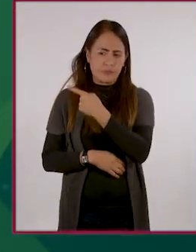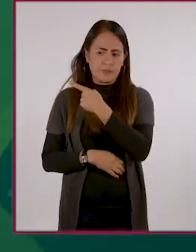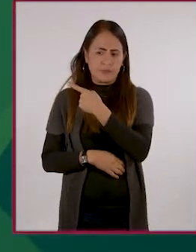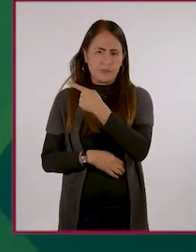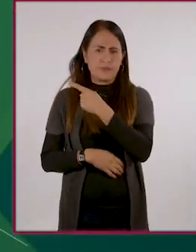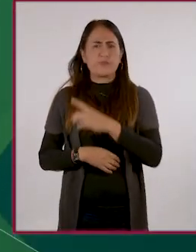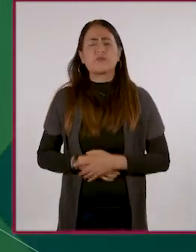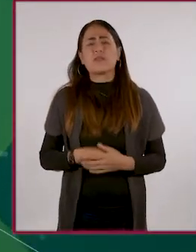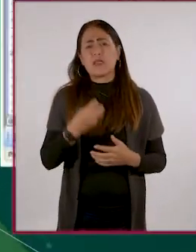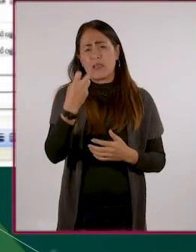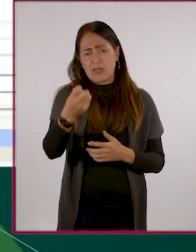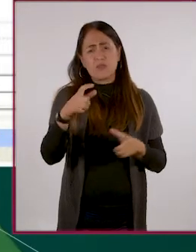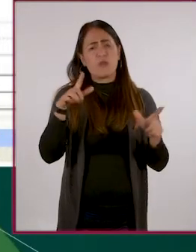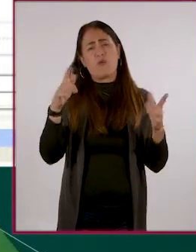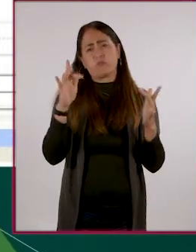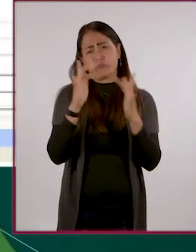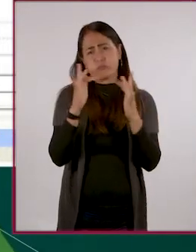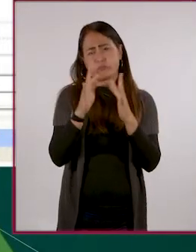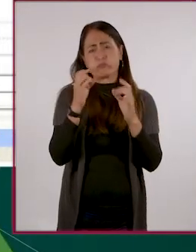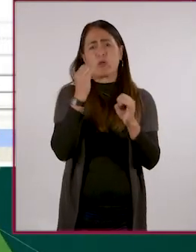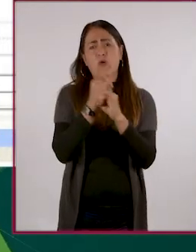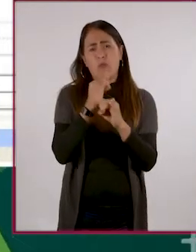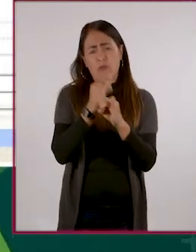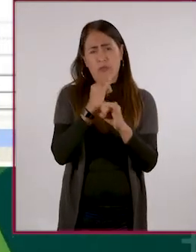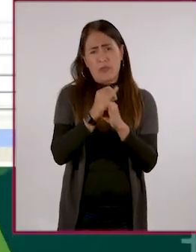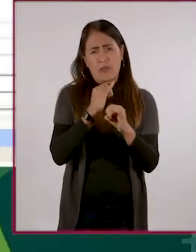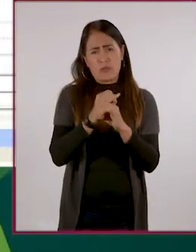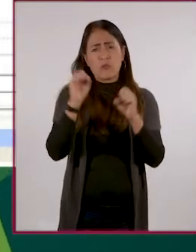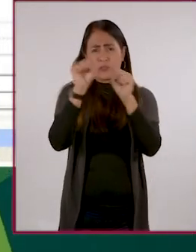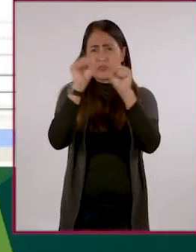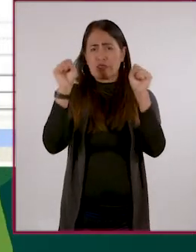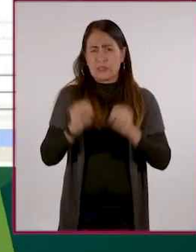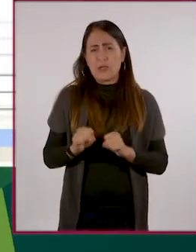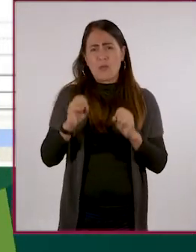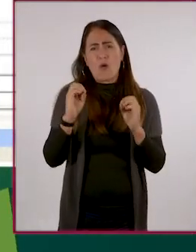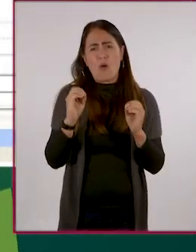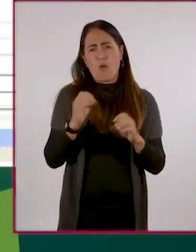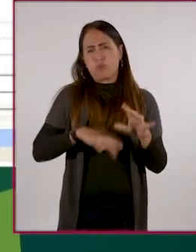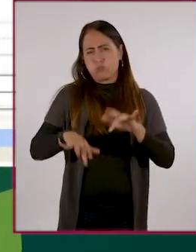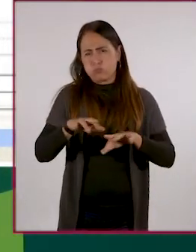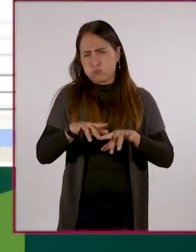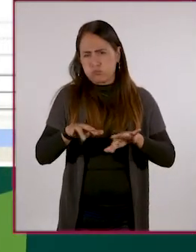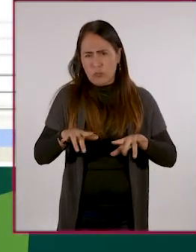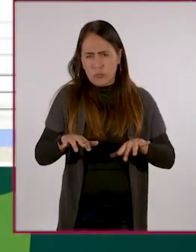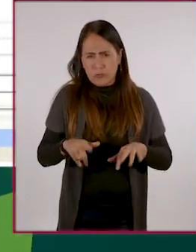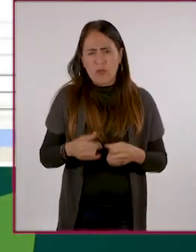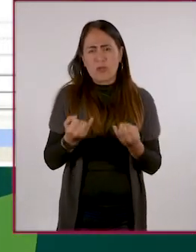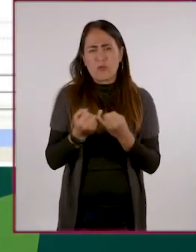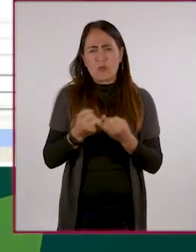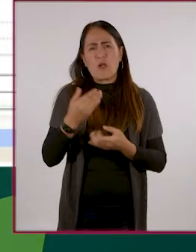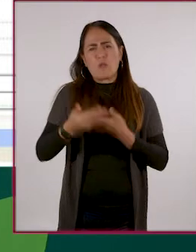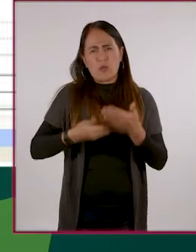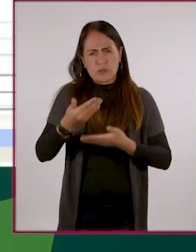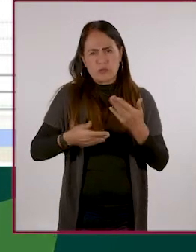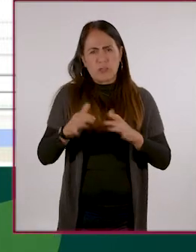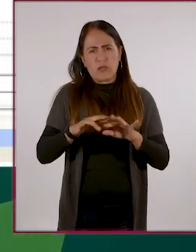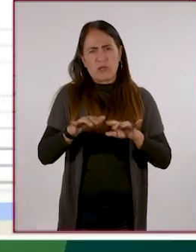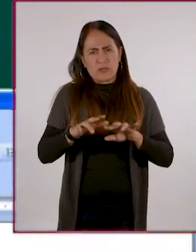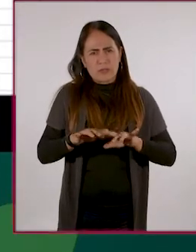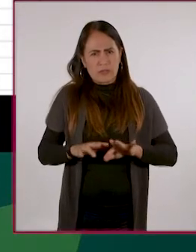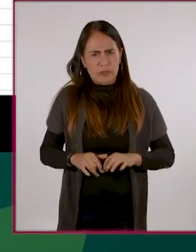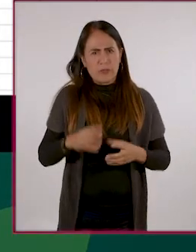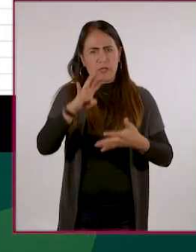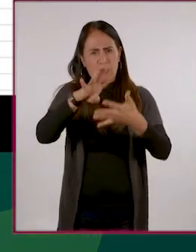Office es una paquetería en línea que puede ejecutarse en varios sistemas operativos. También cuenta con procesador de